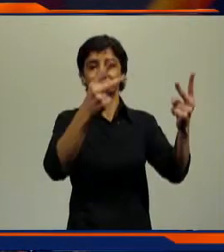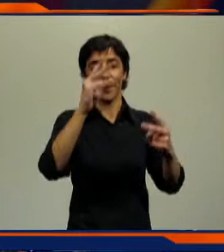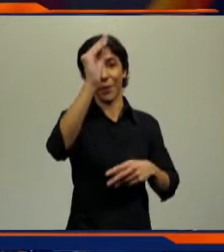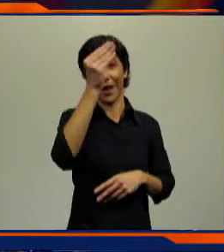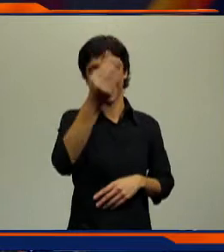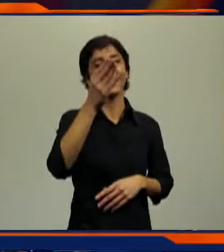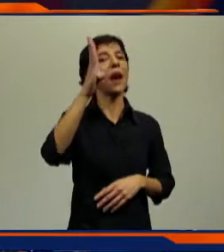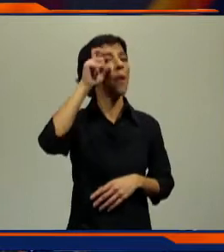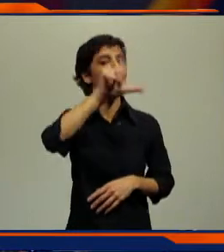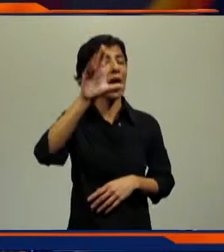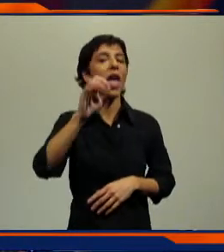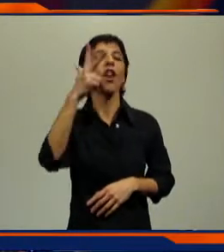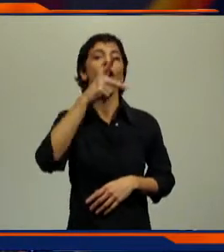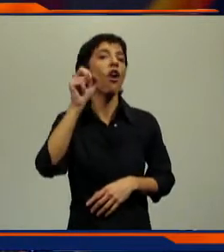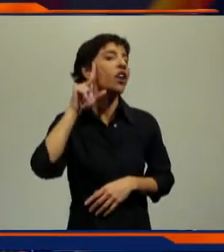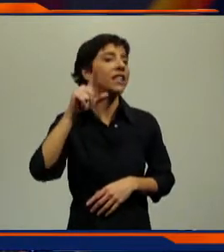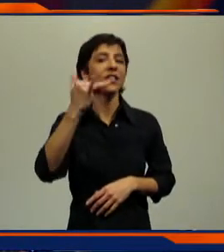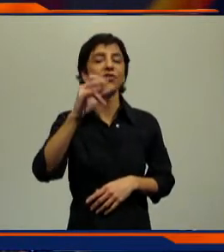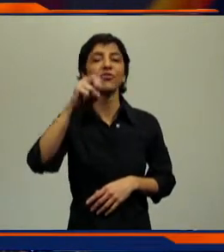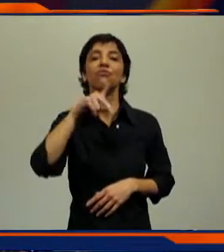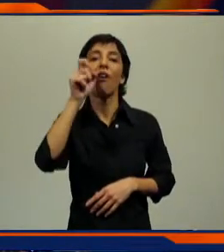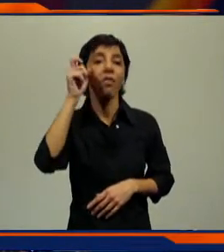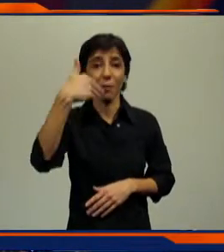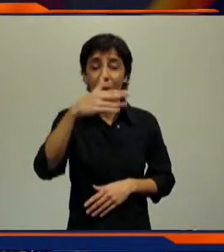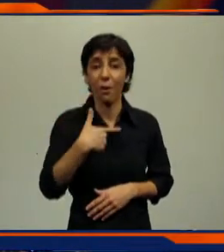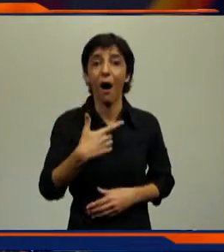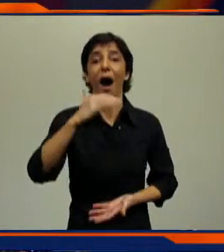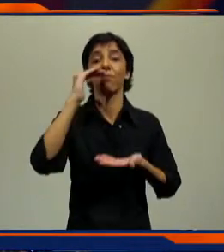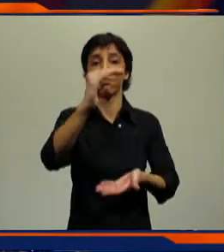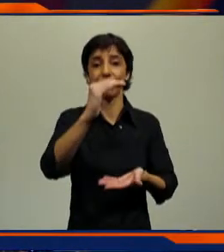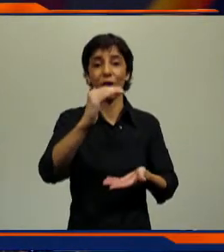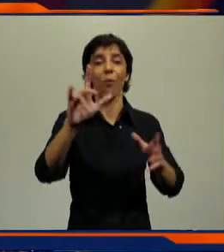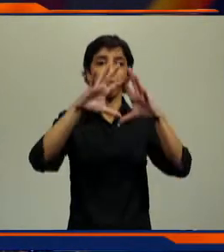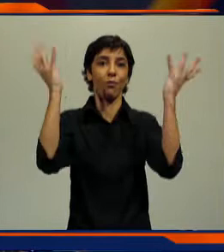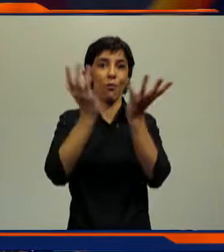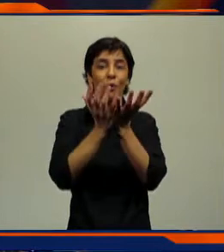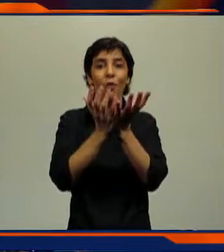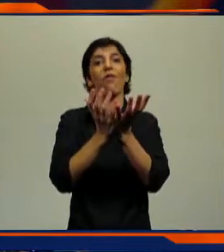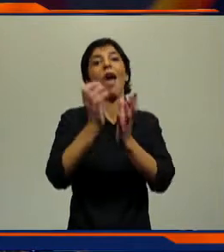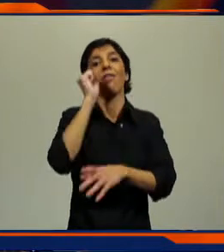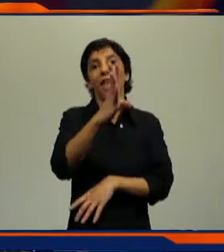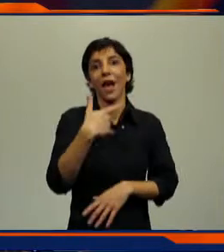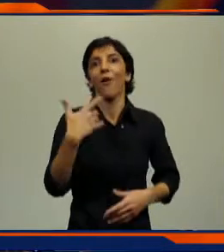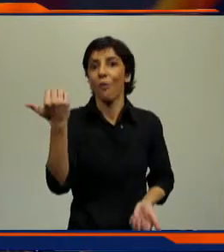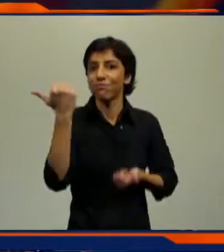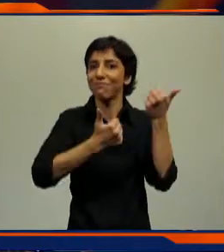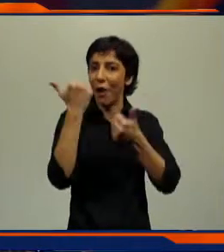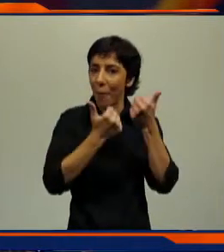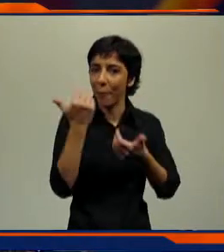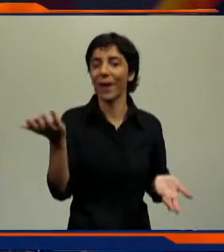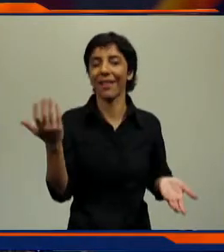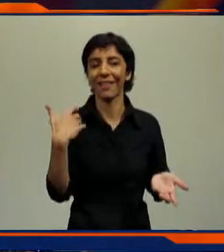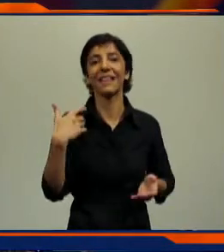a disputar la Copa Mundial de Clubes. Y quizás, ojalá, haga historia. Les voy a decir algo, transmisión exclusiva